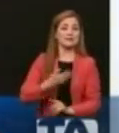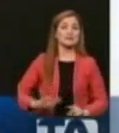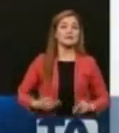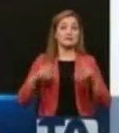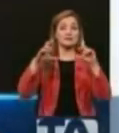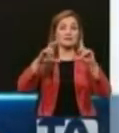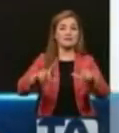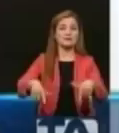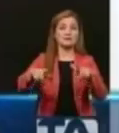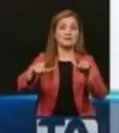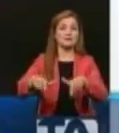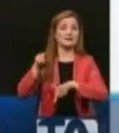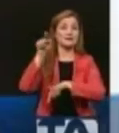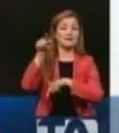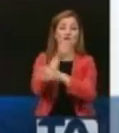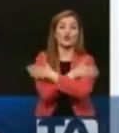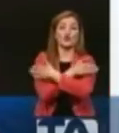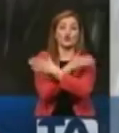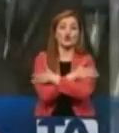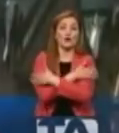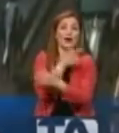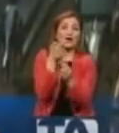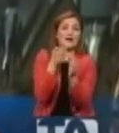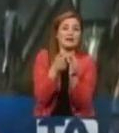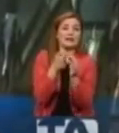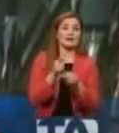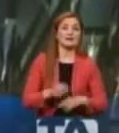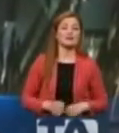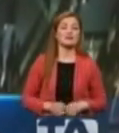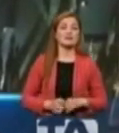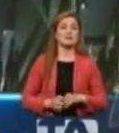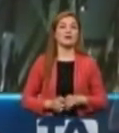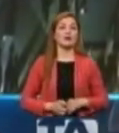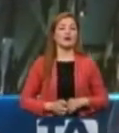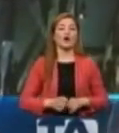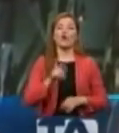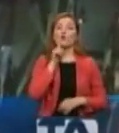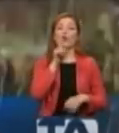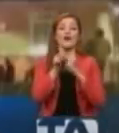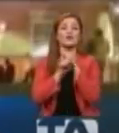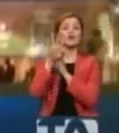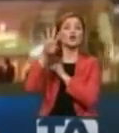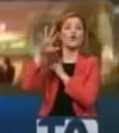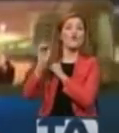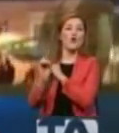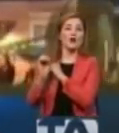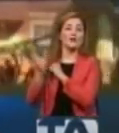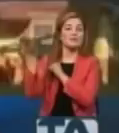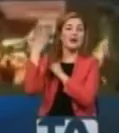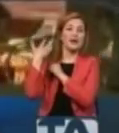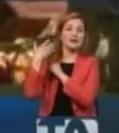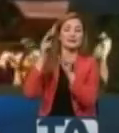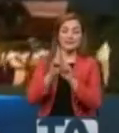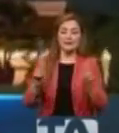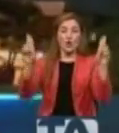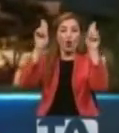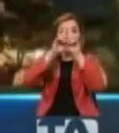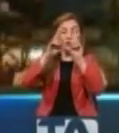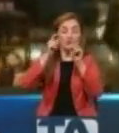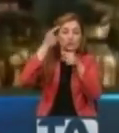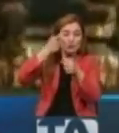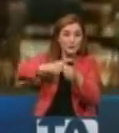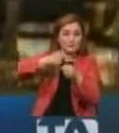la República, Lenín Moreno, felicitó a la capital al cumplirse 4 décadas de la declaratoria de la UNESCO,